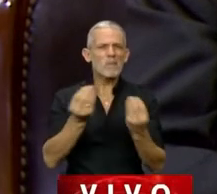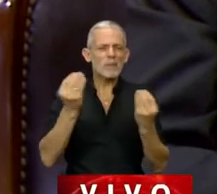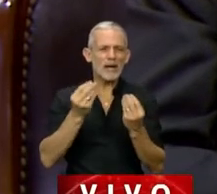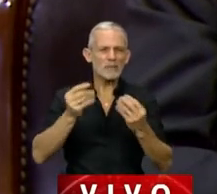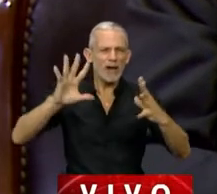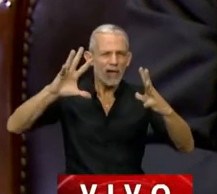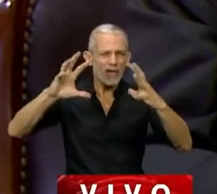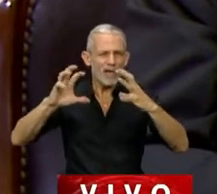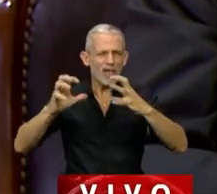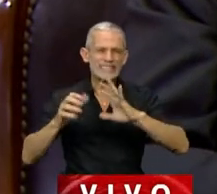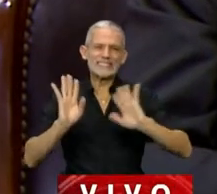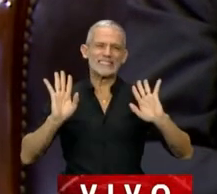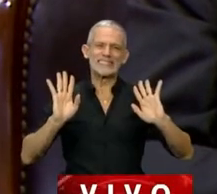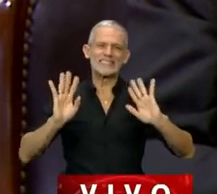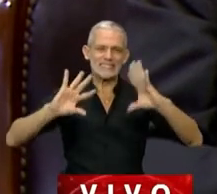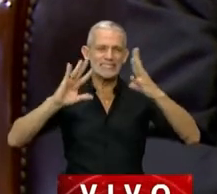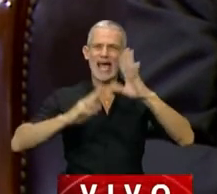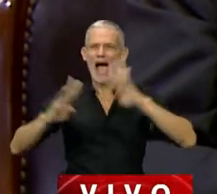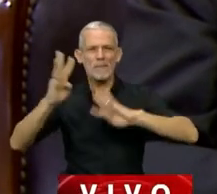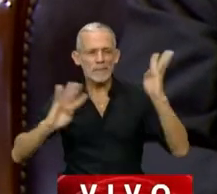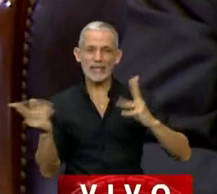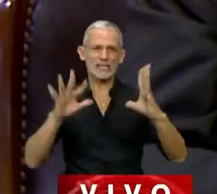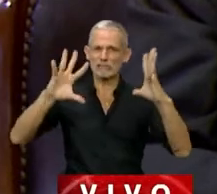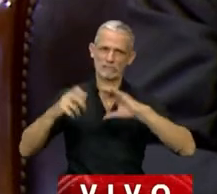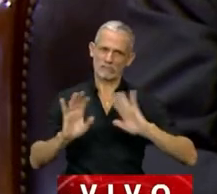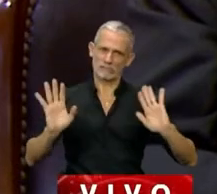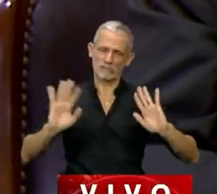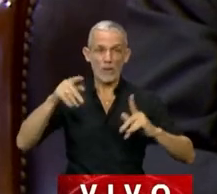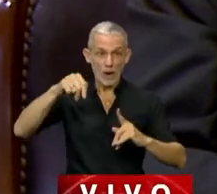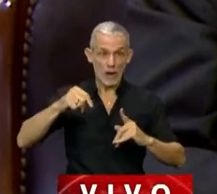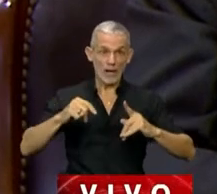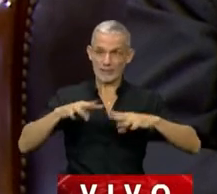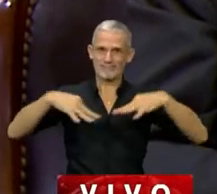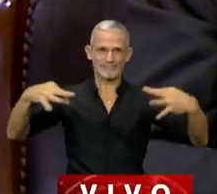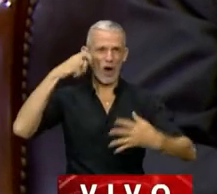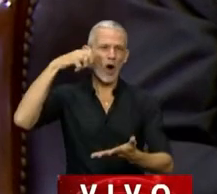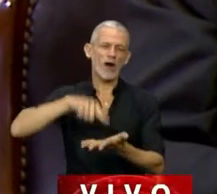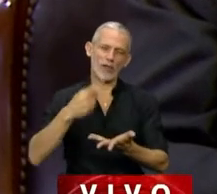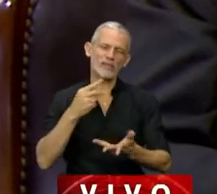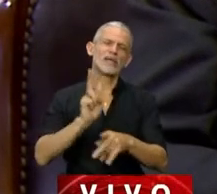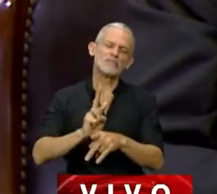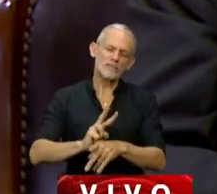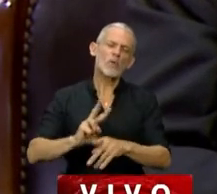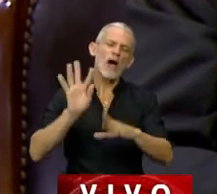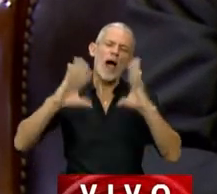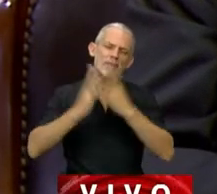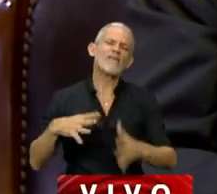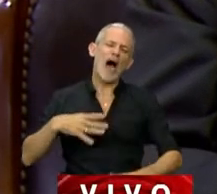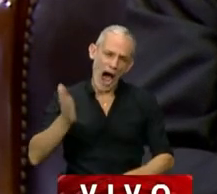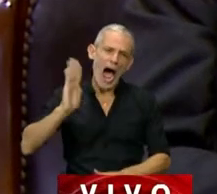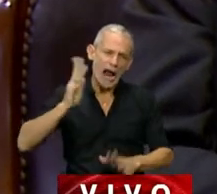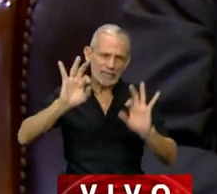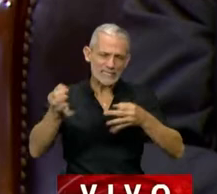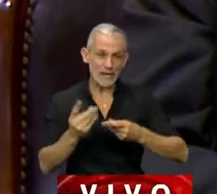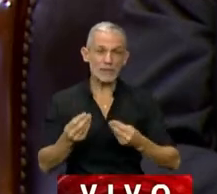la degradación del ambiente. Como se ha dicho, en esta casa muchas veces queda mucho por hacer, pero